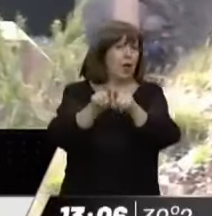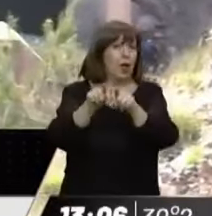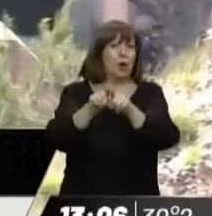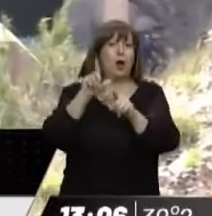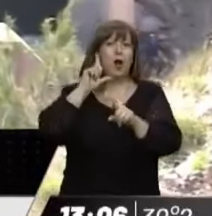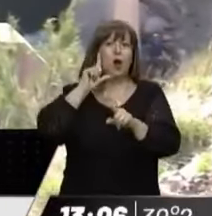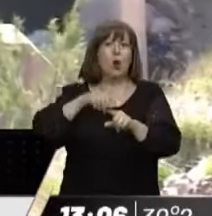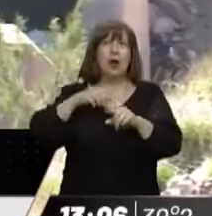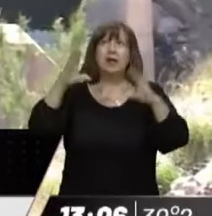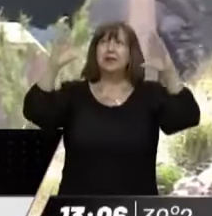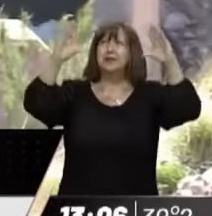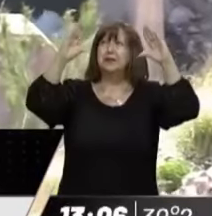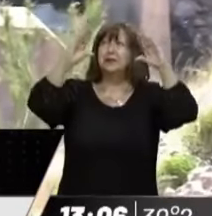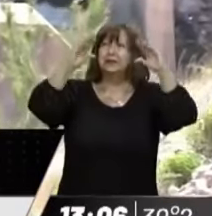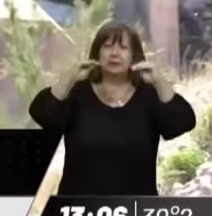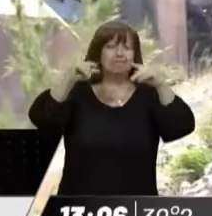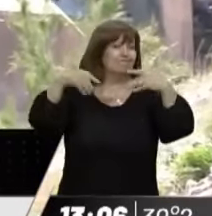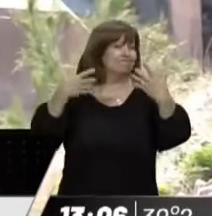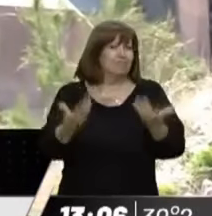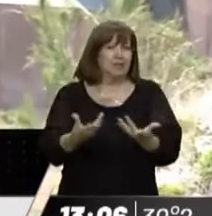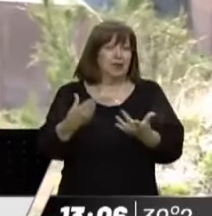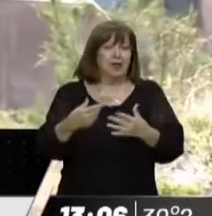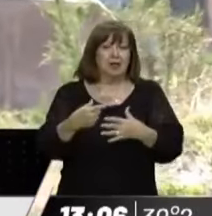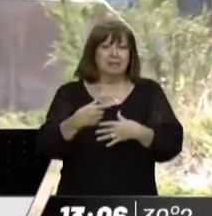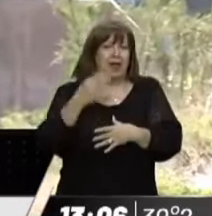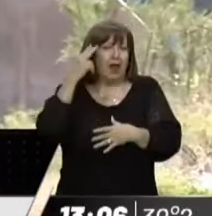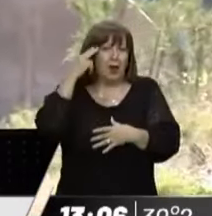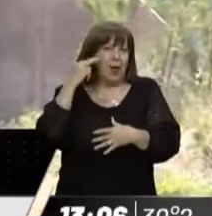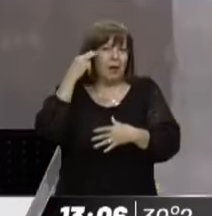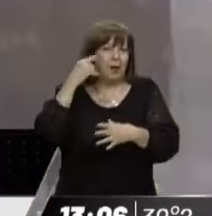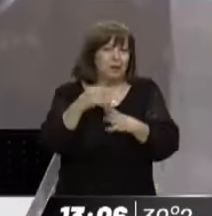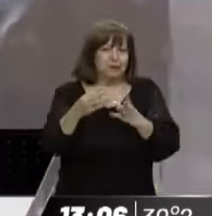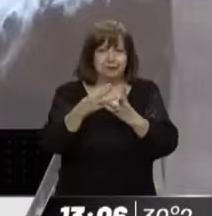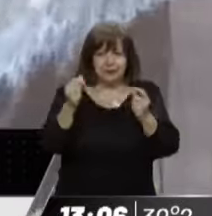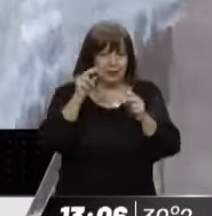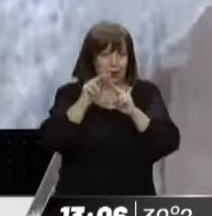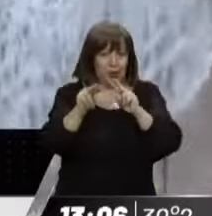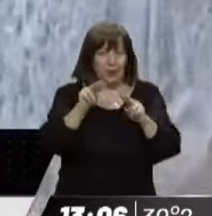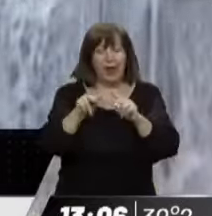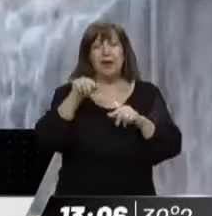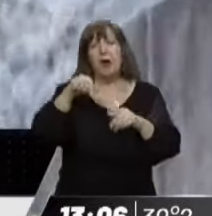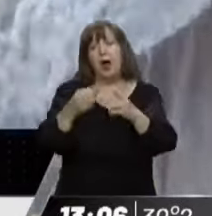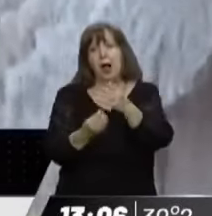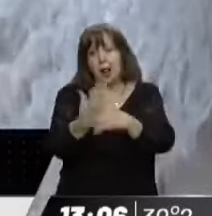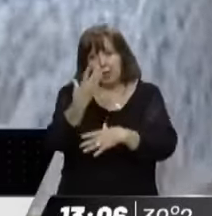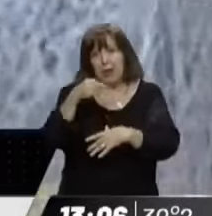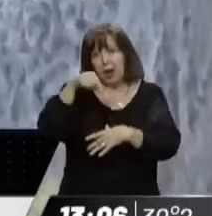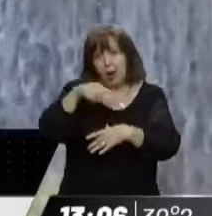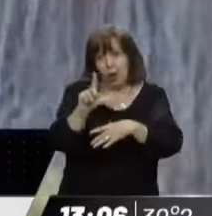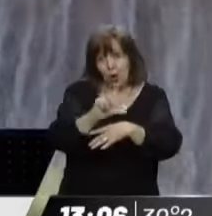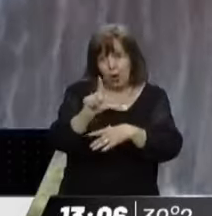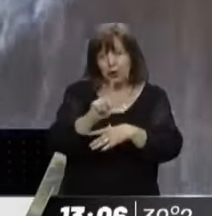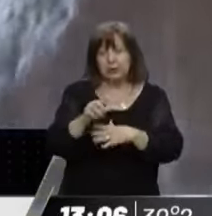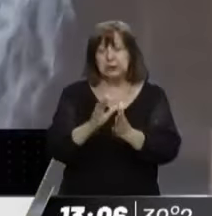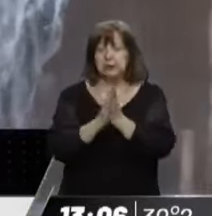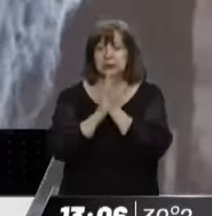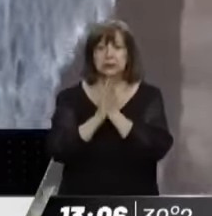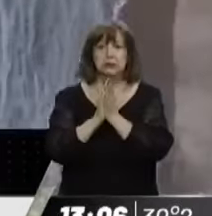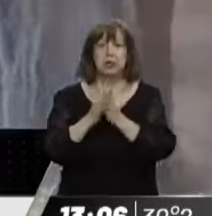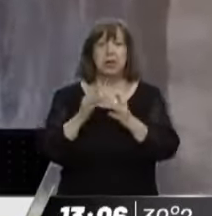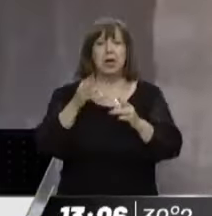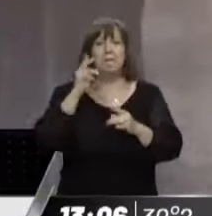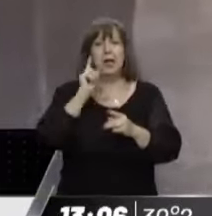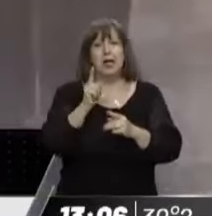Luján. La búsqueda se retomó este lunes. La situación es bastante compleja, es muy peligroso meterse a los